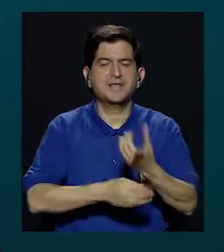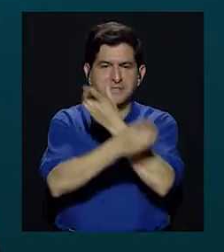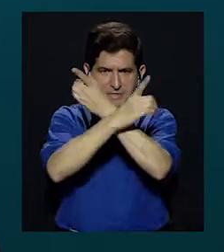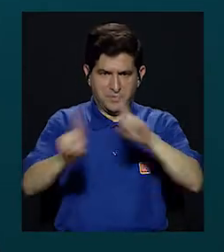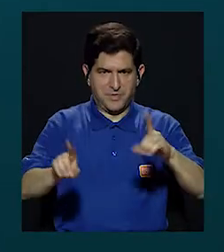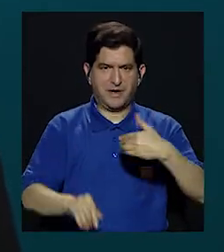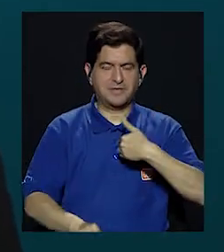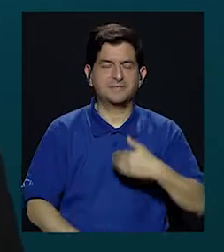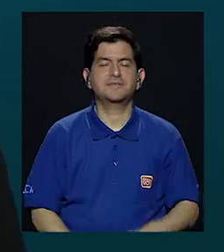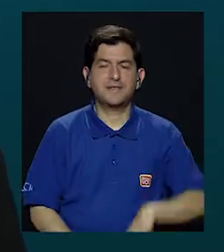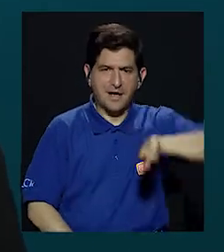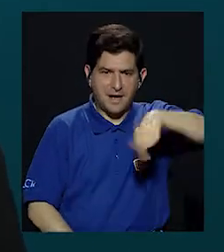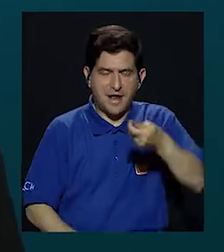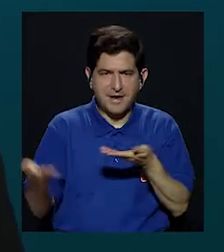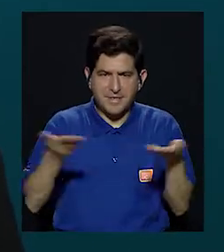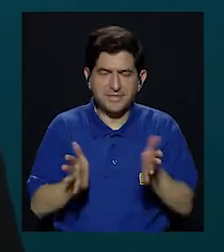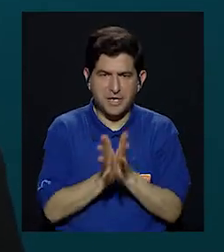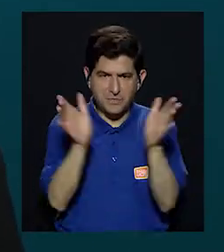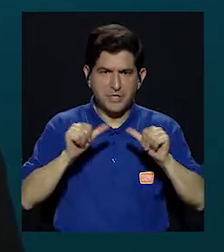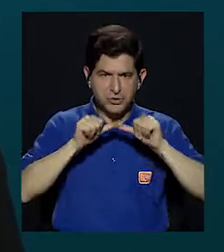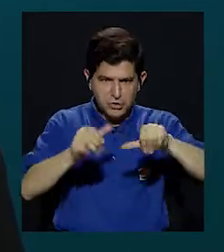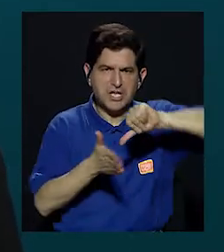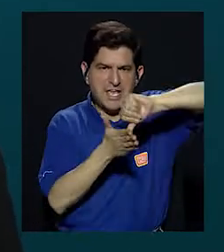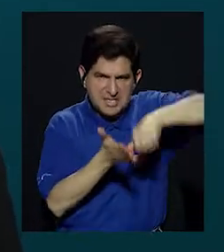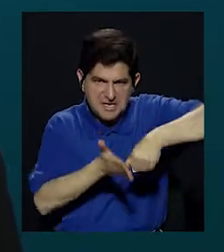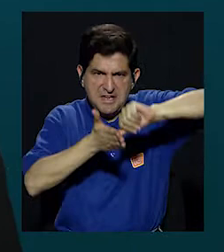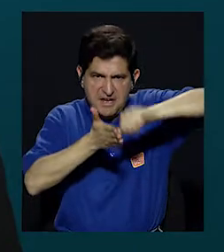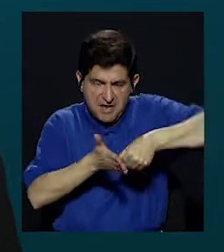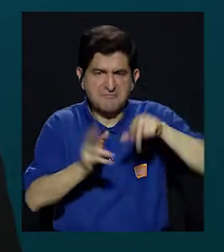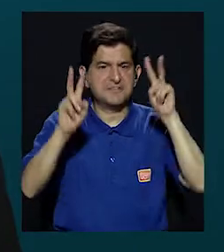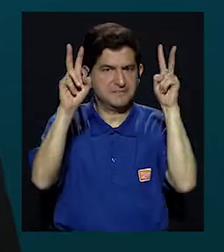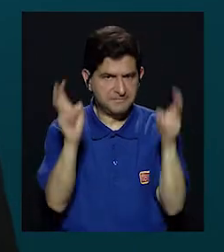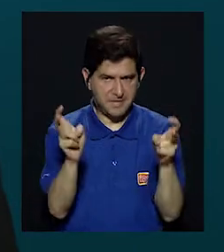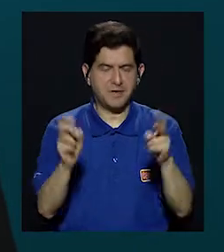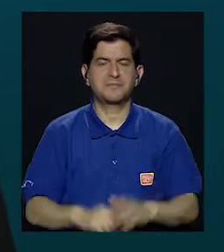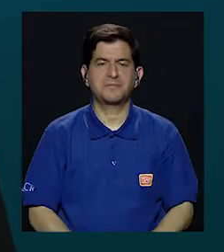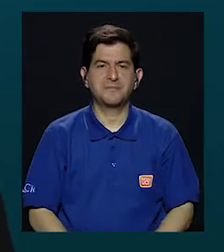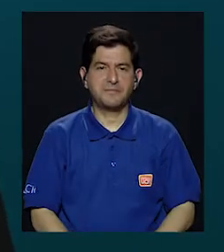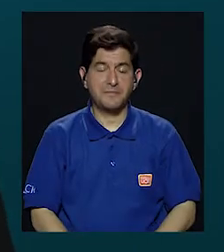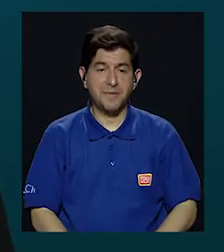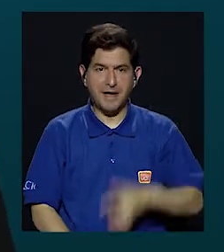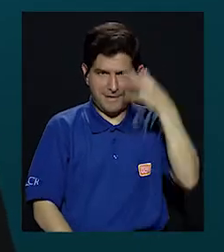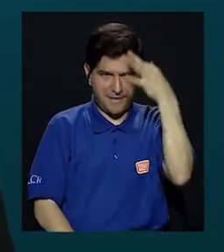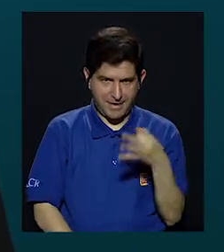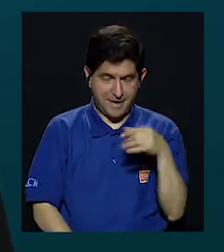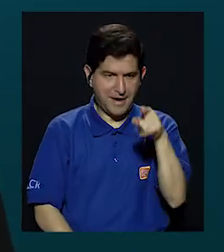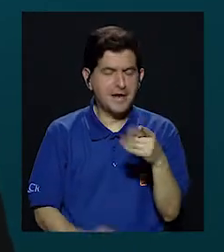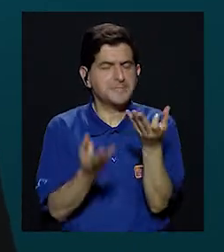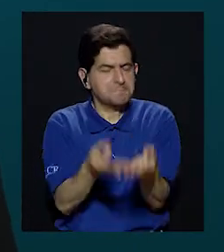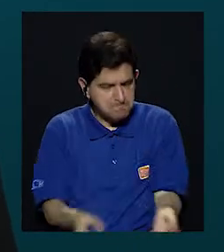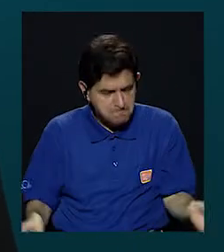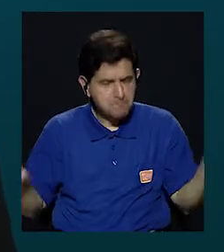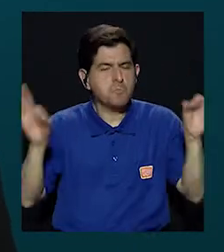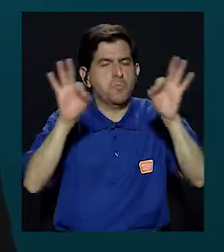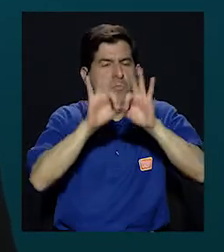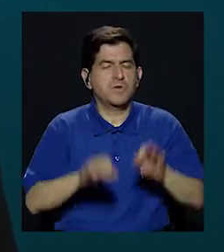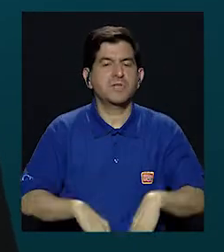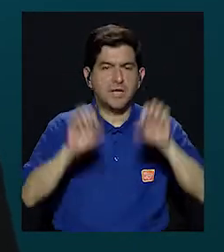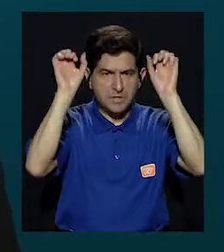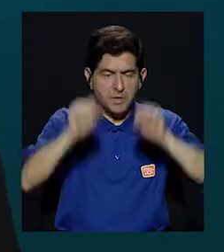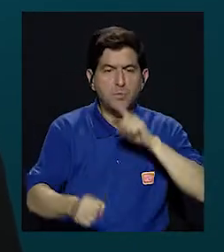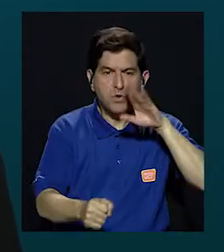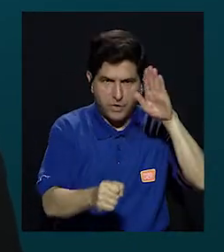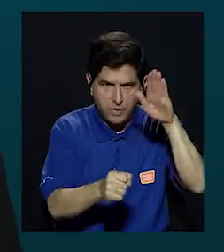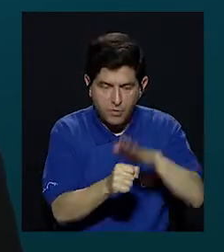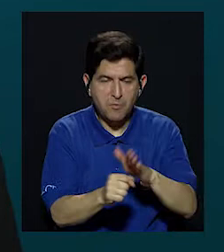países democráticos como canal de servicio público seguiremos insistiendo en este tema pues lo consideramos de medular importancia